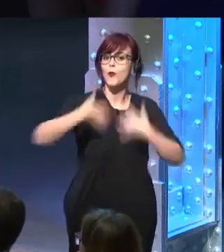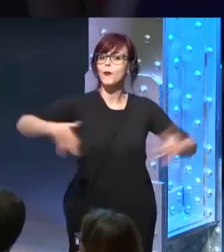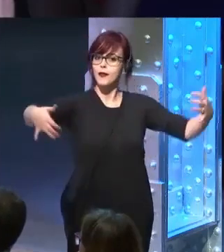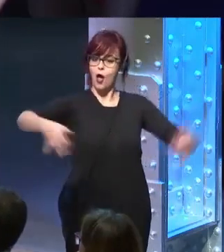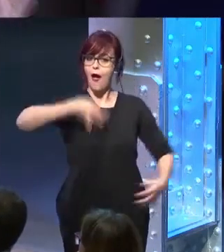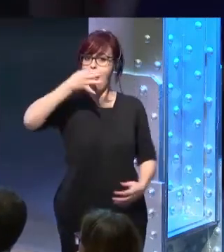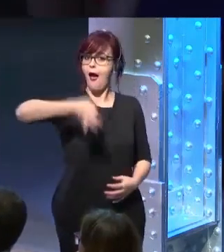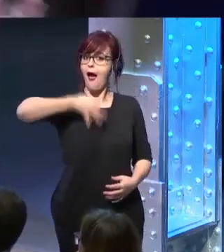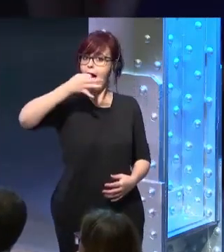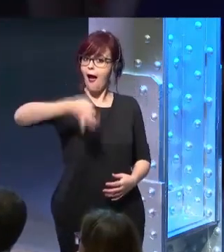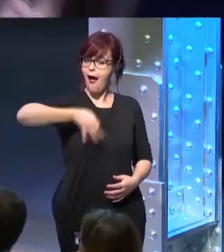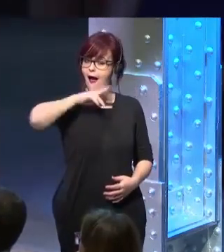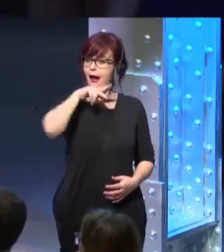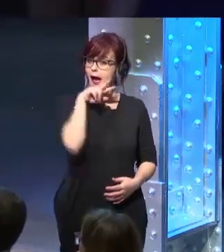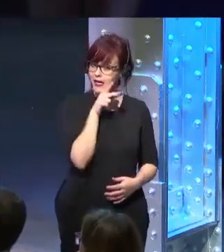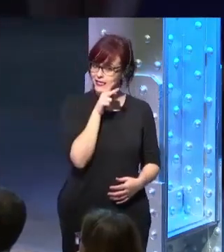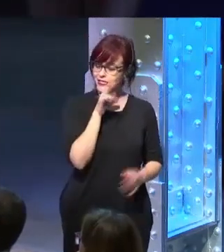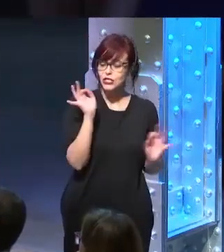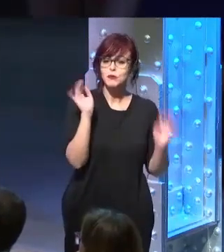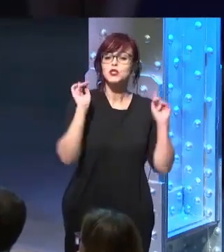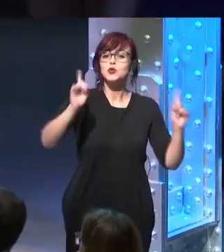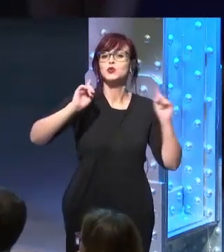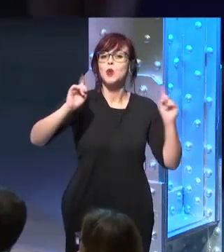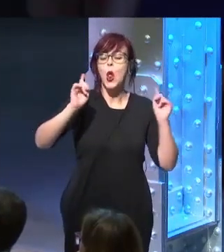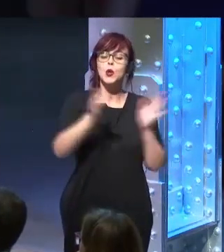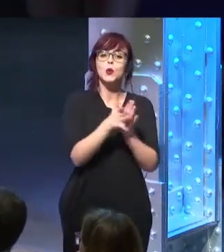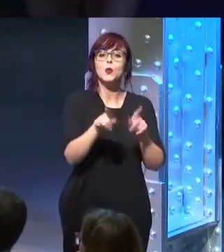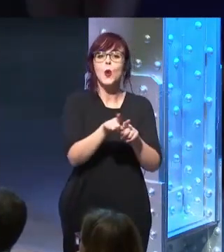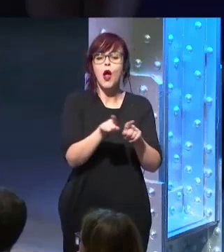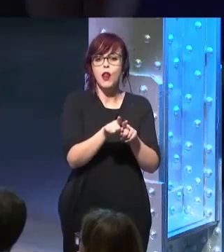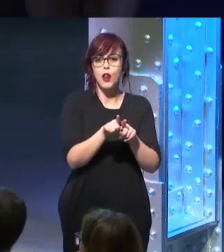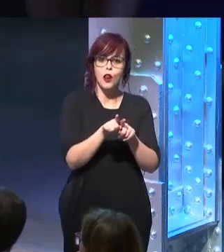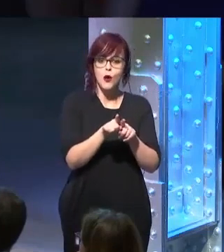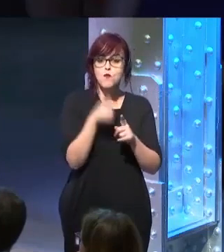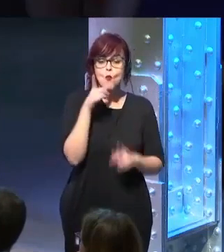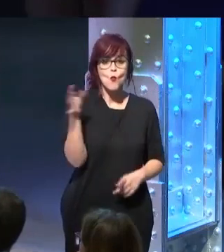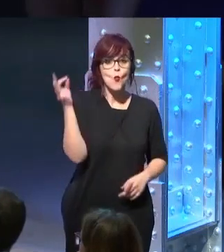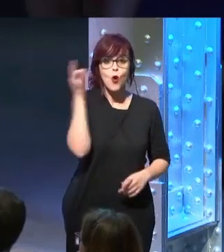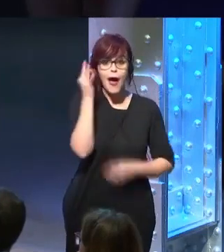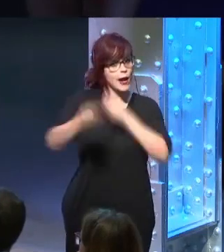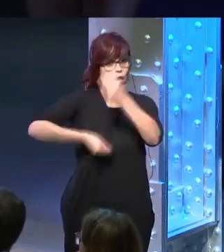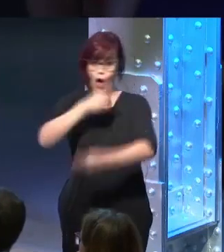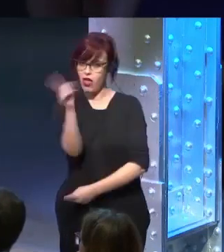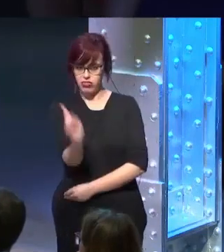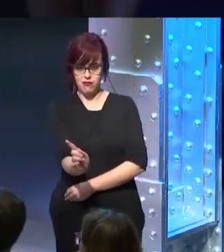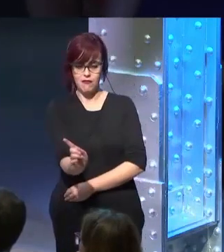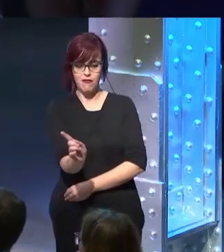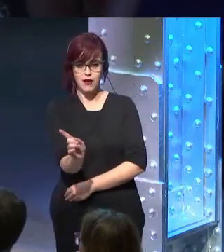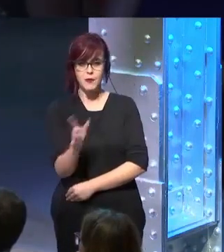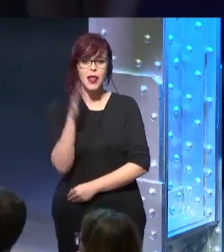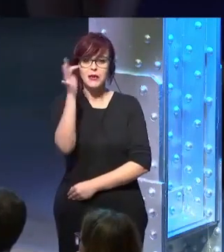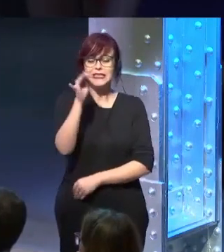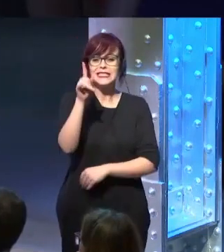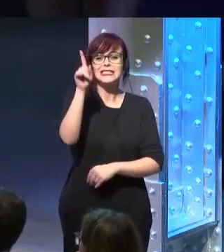oratoria, no era algo simplemente que las mujeres no hicieran, sino que era una